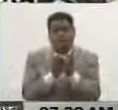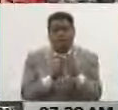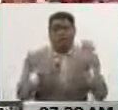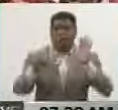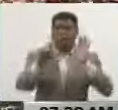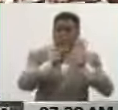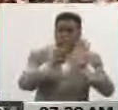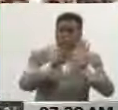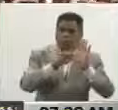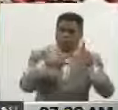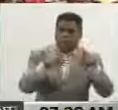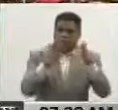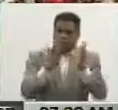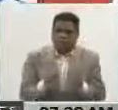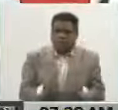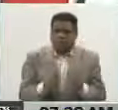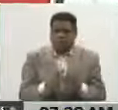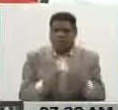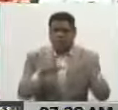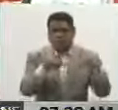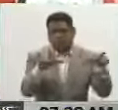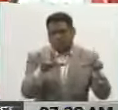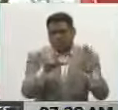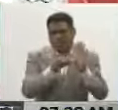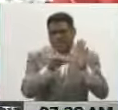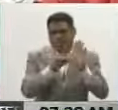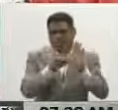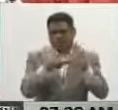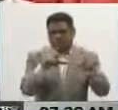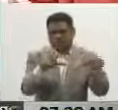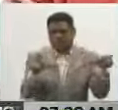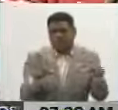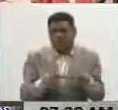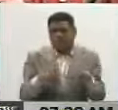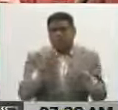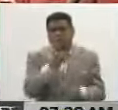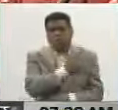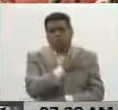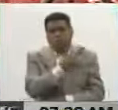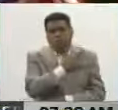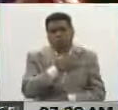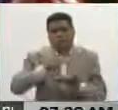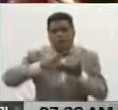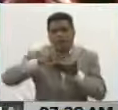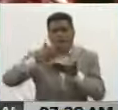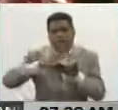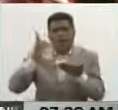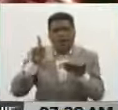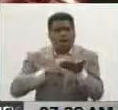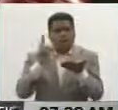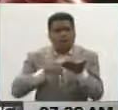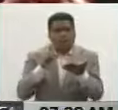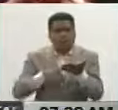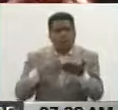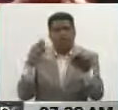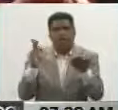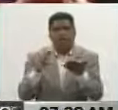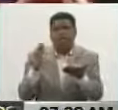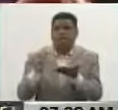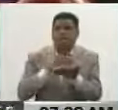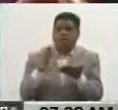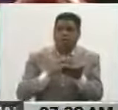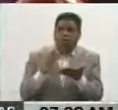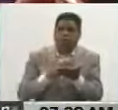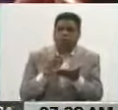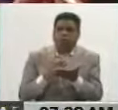liceos, sus Simoncitos, sus universidades, sus canaimas, sus libros.